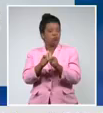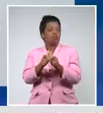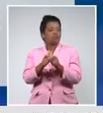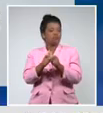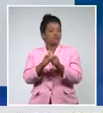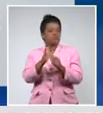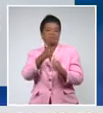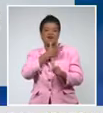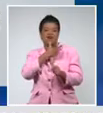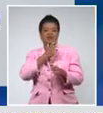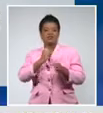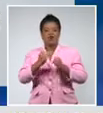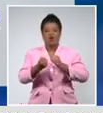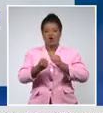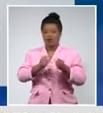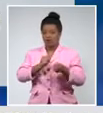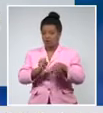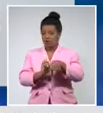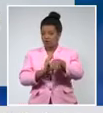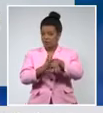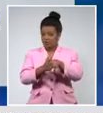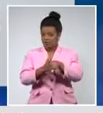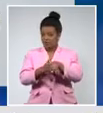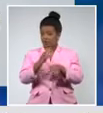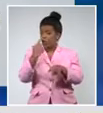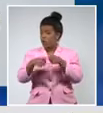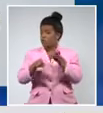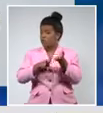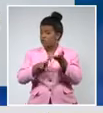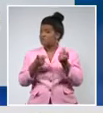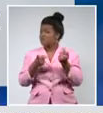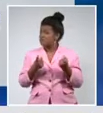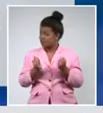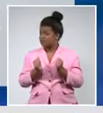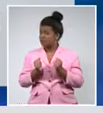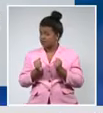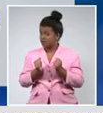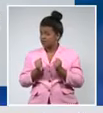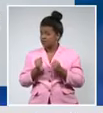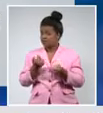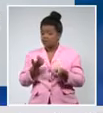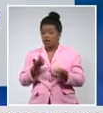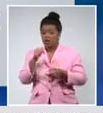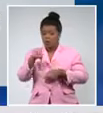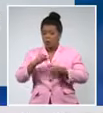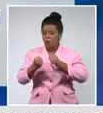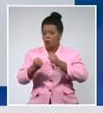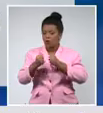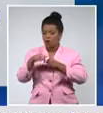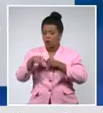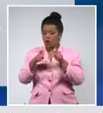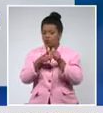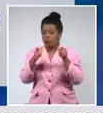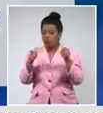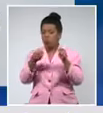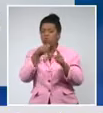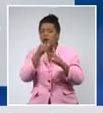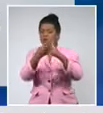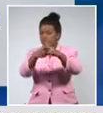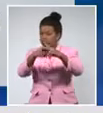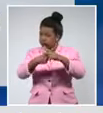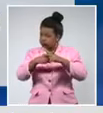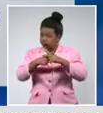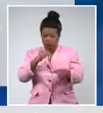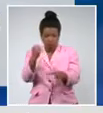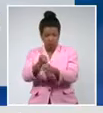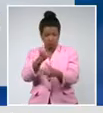de la enfermedad. Hay otras que no, que después de estar controladas van aumentando, pero lo van a resolver. Seguro. Porque para